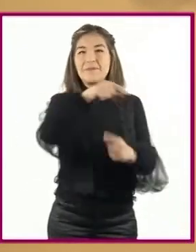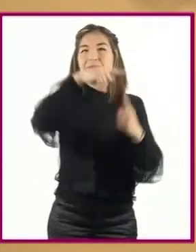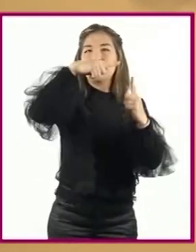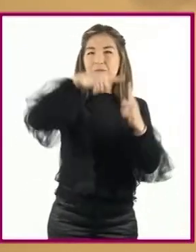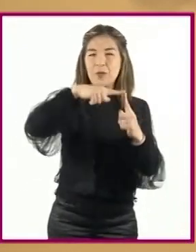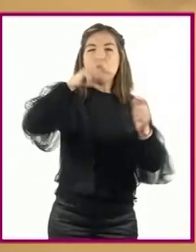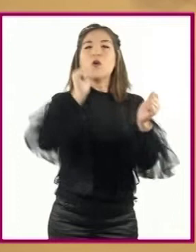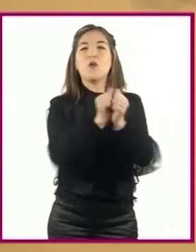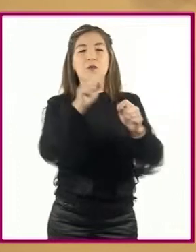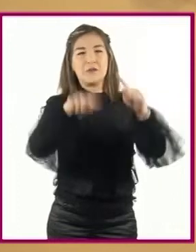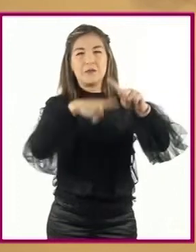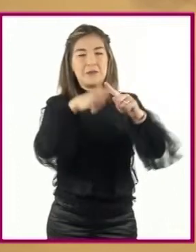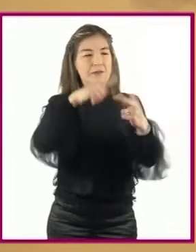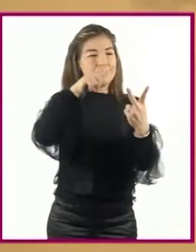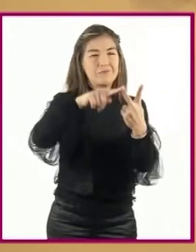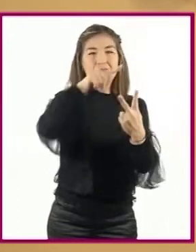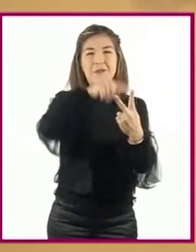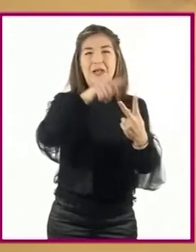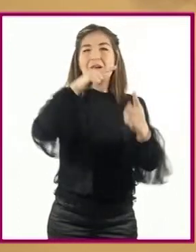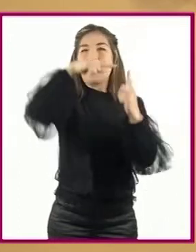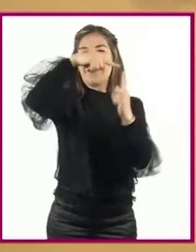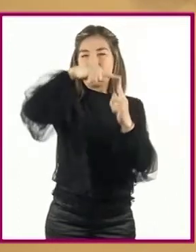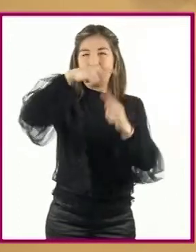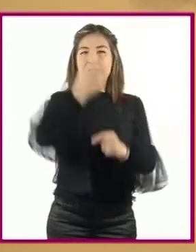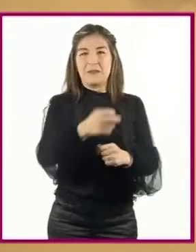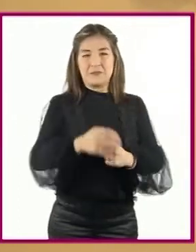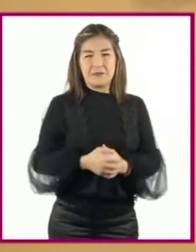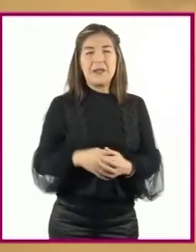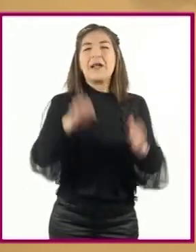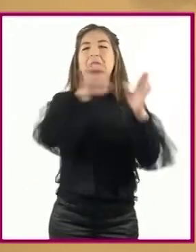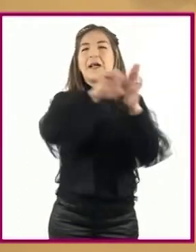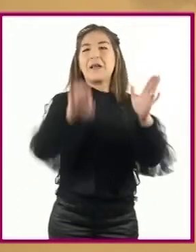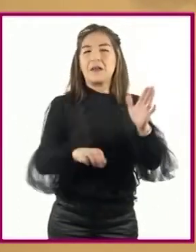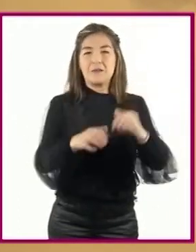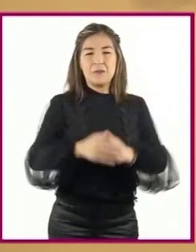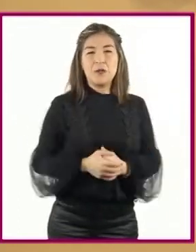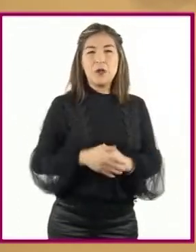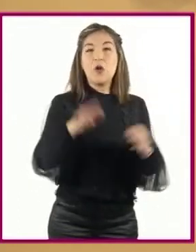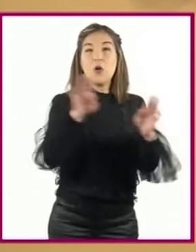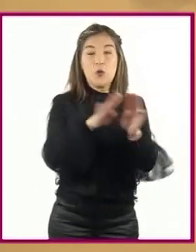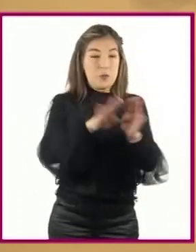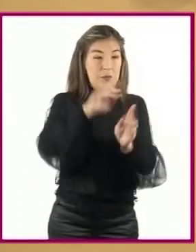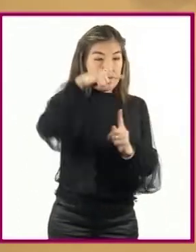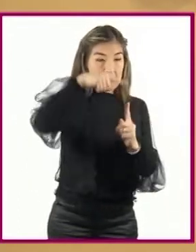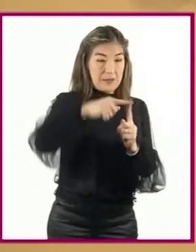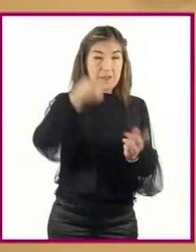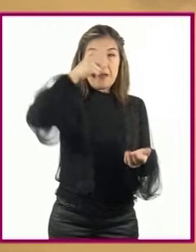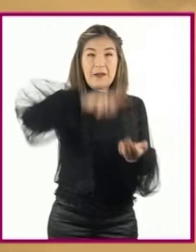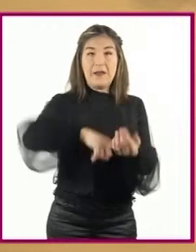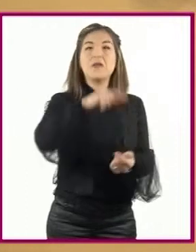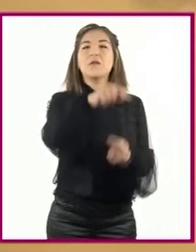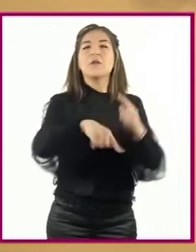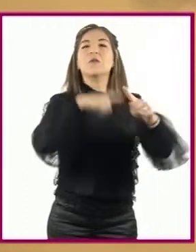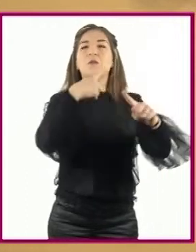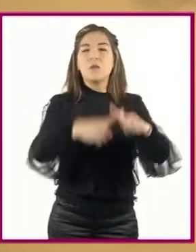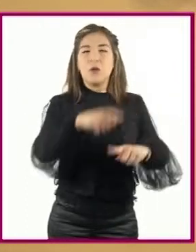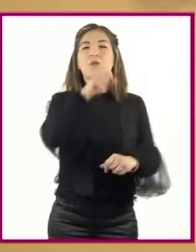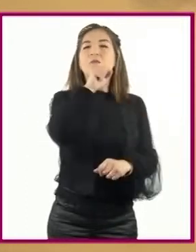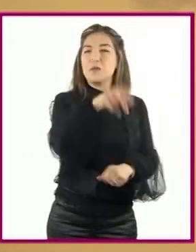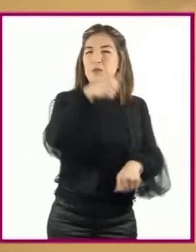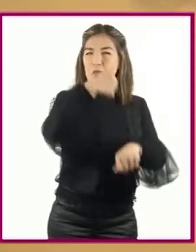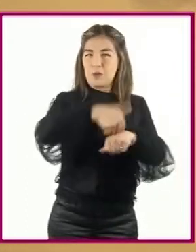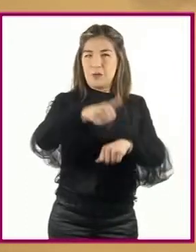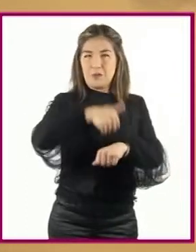dividendo y el divisor de las operaciones involucradas. Es decir, dada una división, sus elementos se multiplican por el mismo